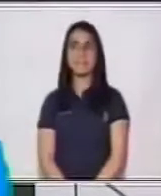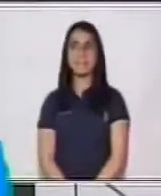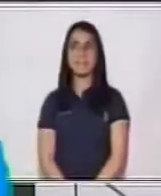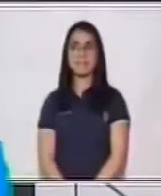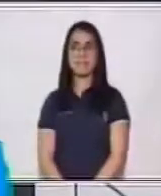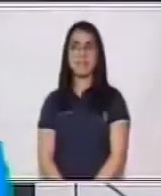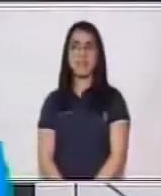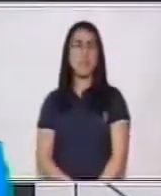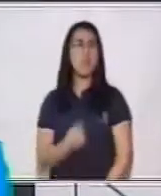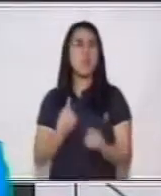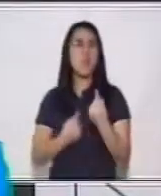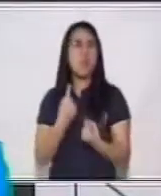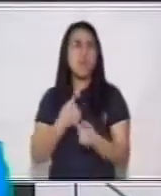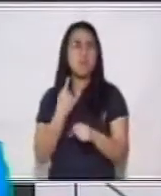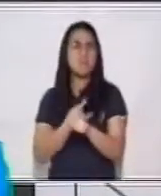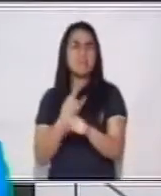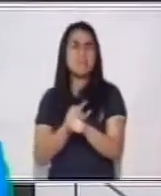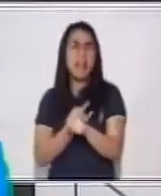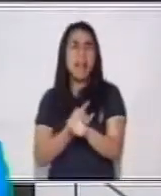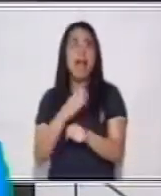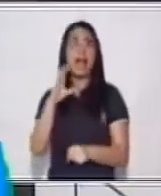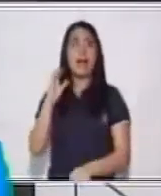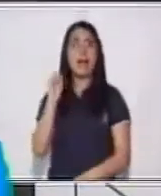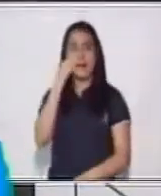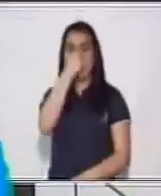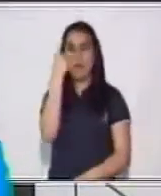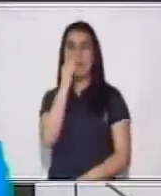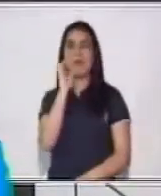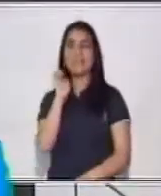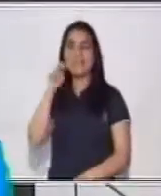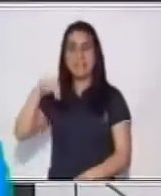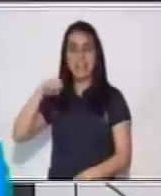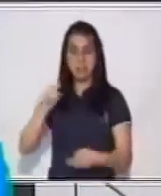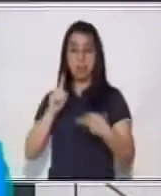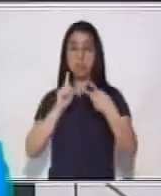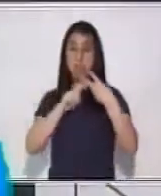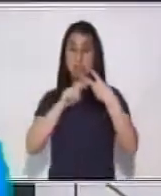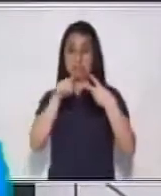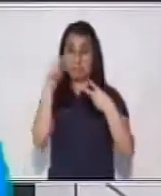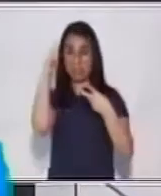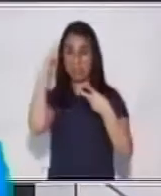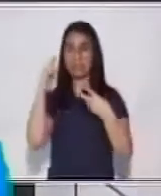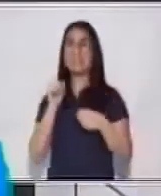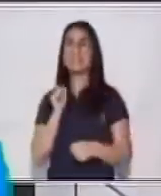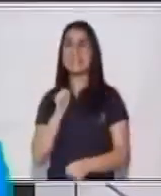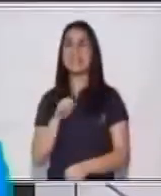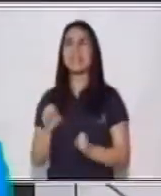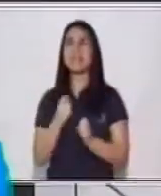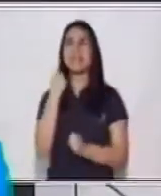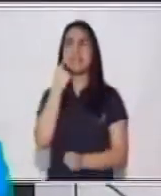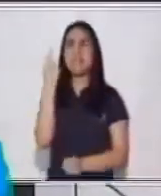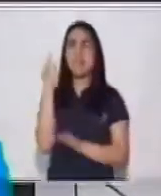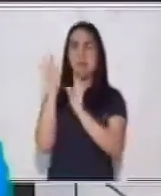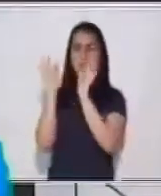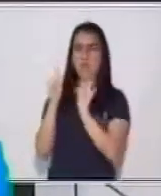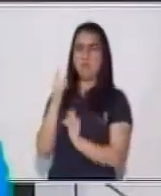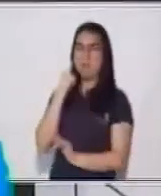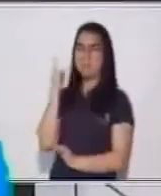es igual al lado adyacente dividido hipotenusa.